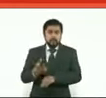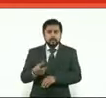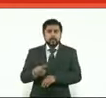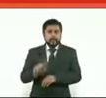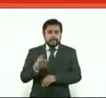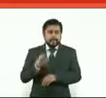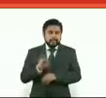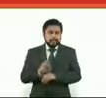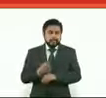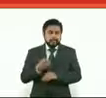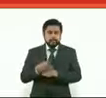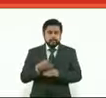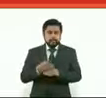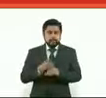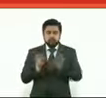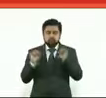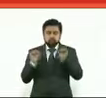esta competencia.